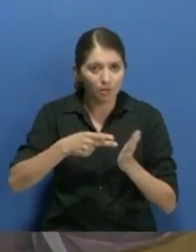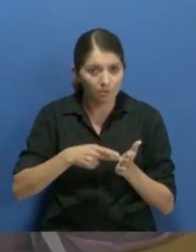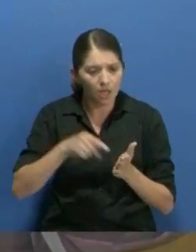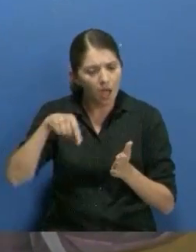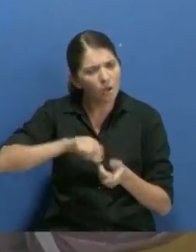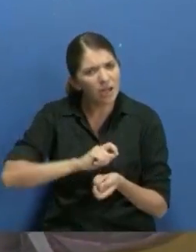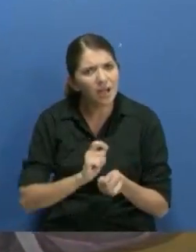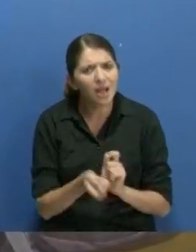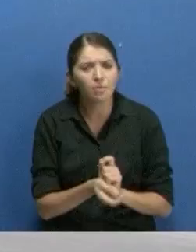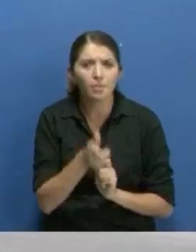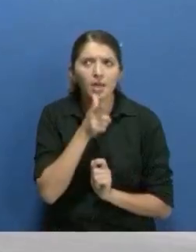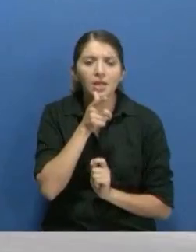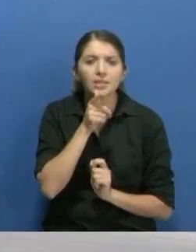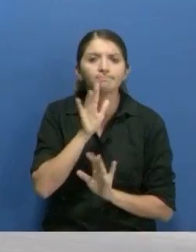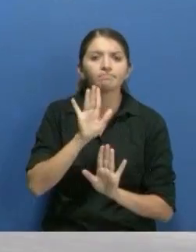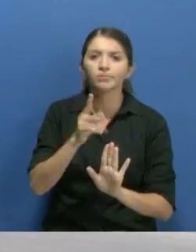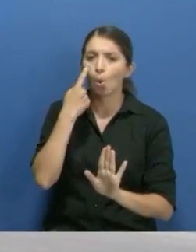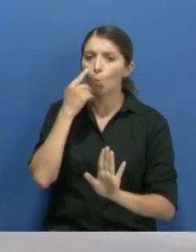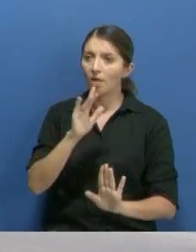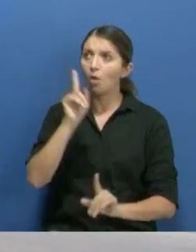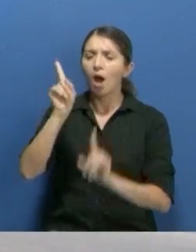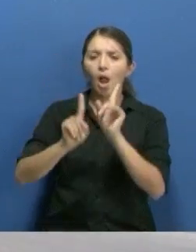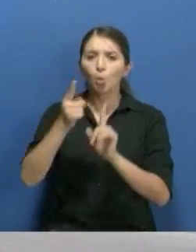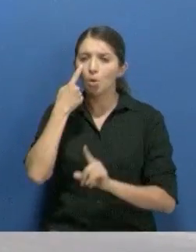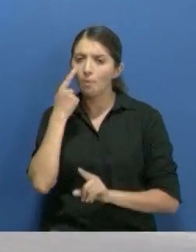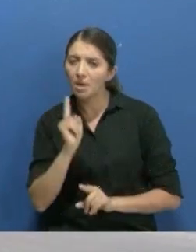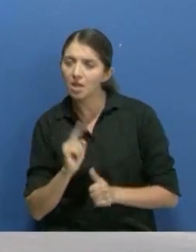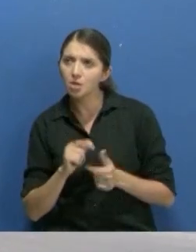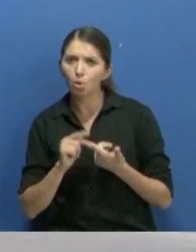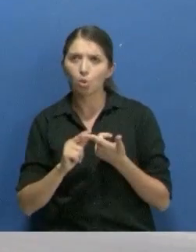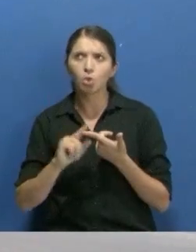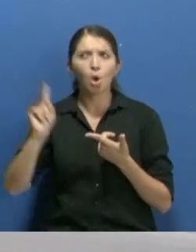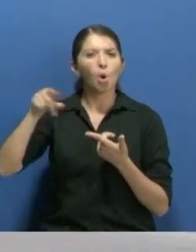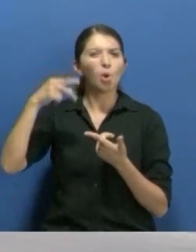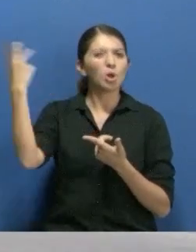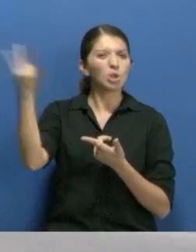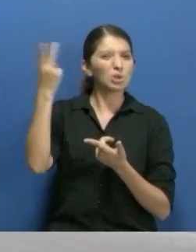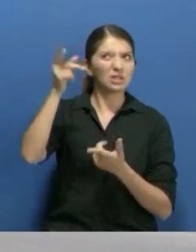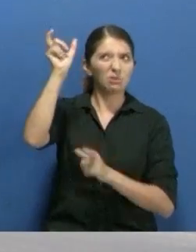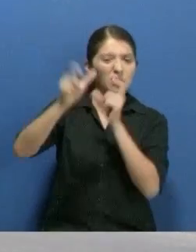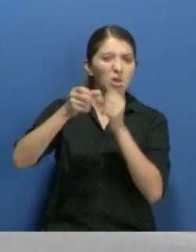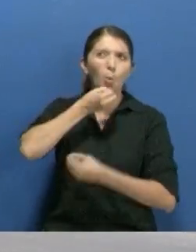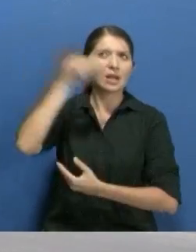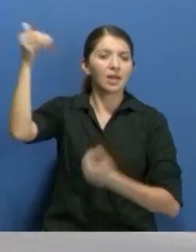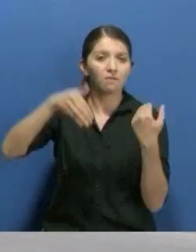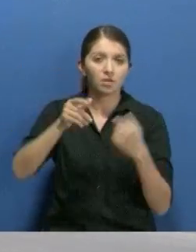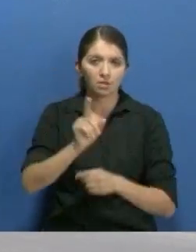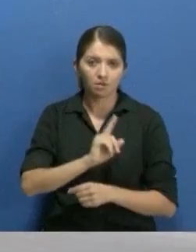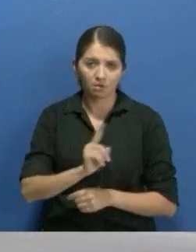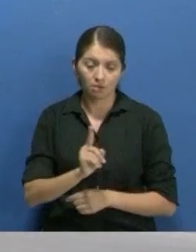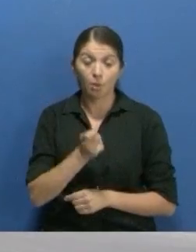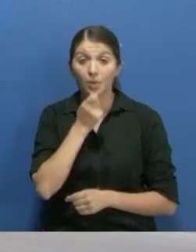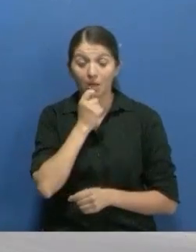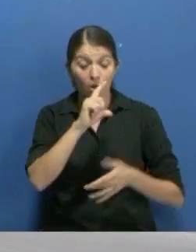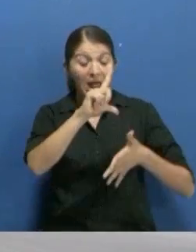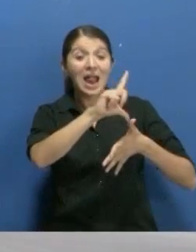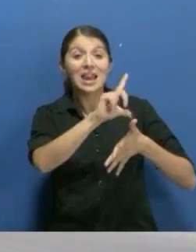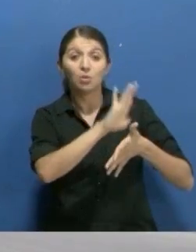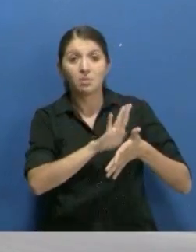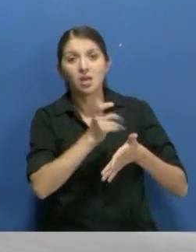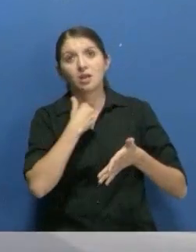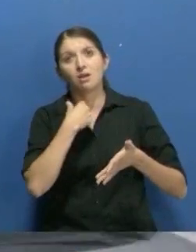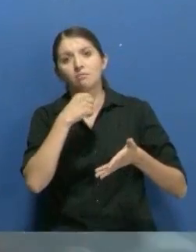modificar esta ley con un decreto de necesidad de urgencia donde no nos queda clara cuál es la excepcionalidad y cuál es la urgencia en el tratamiento de una